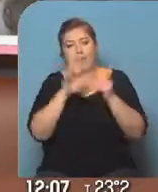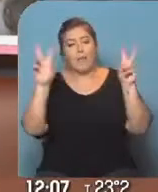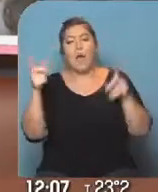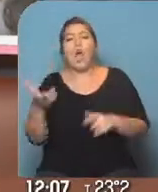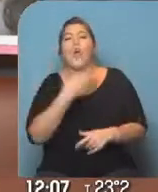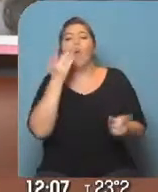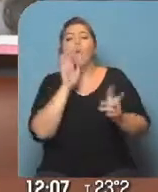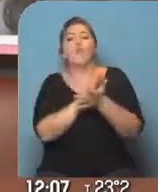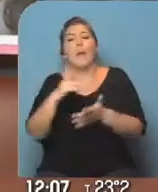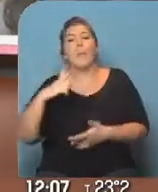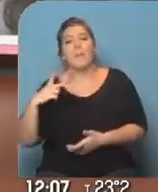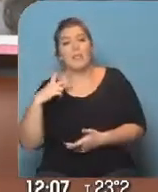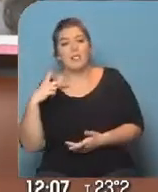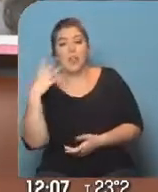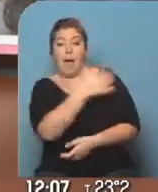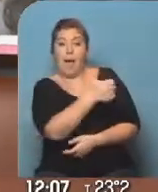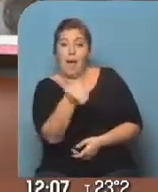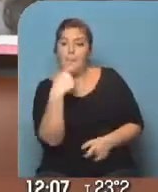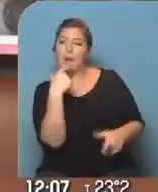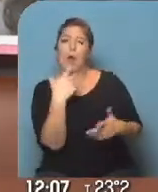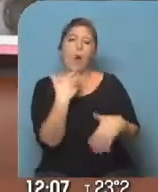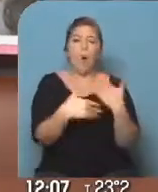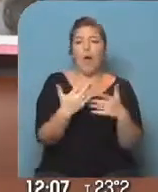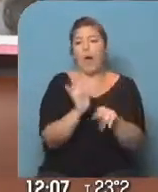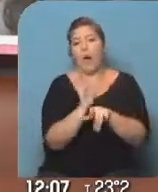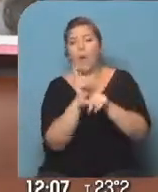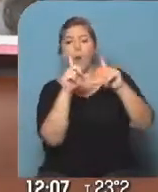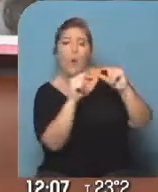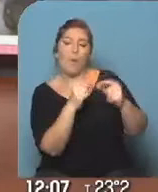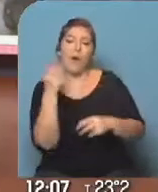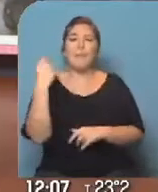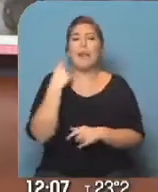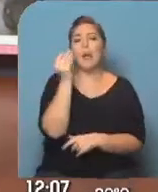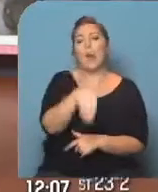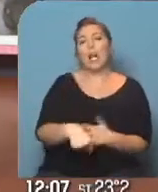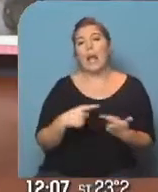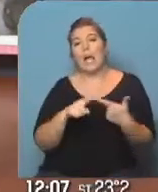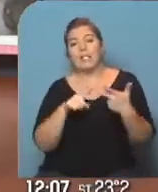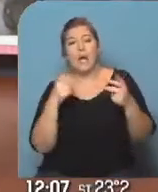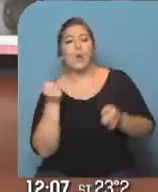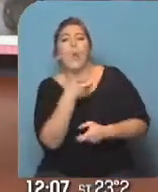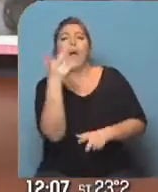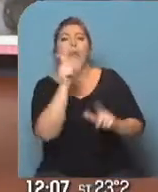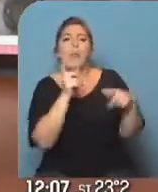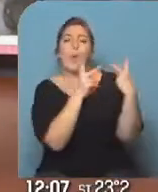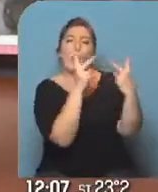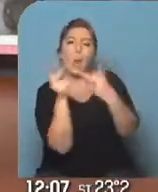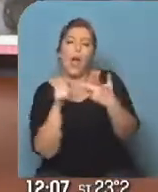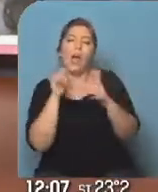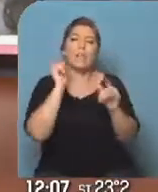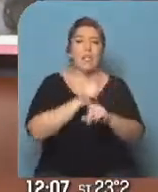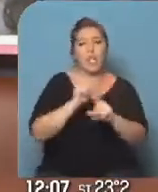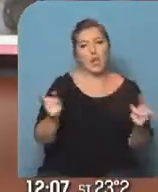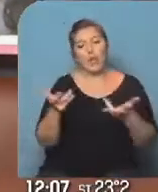privatización de Aerolíneas Argentinas, pero en ese juego de números, de plata que no alcanza, de cantidad de pasajeros que la